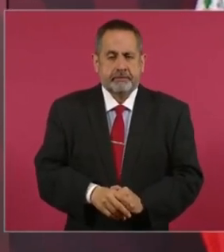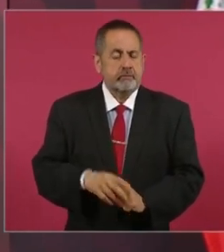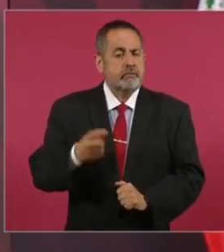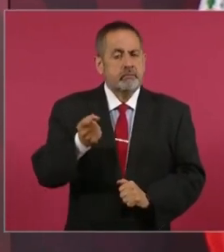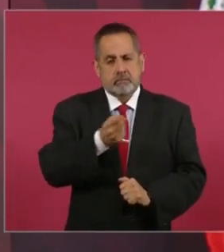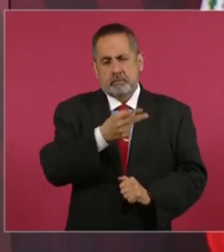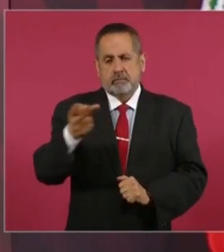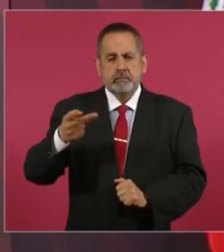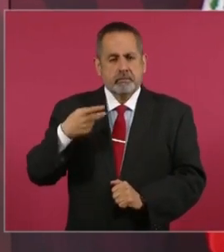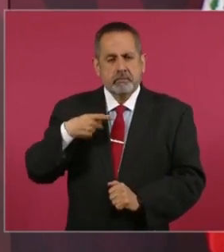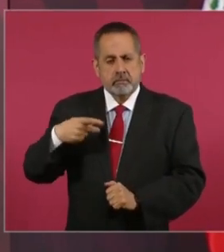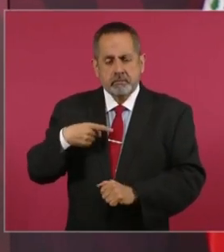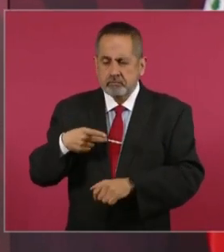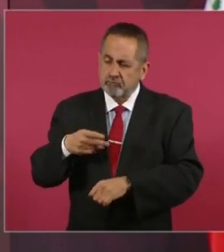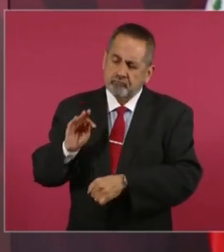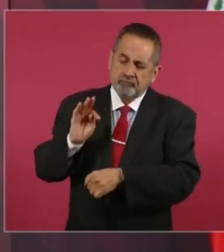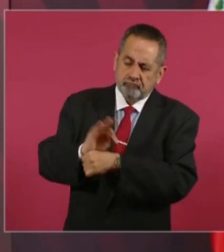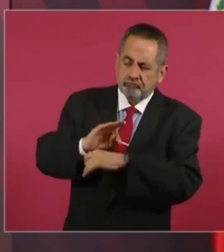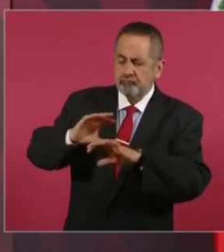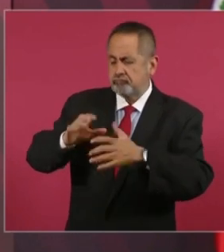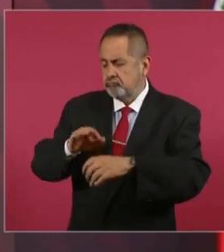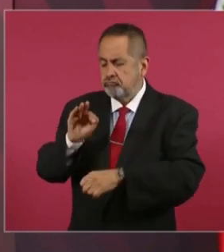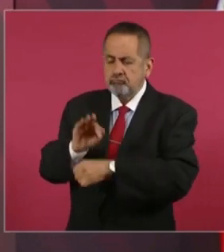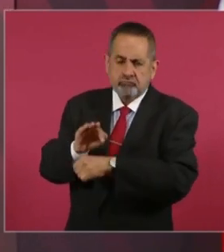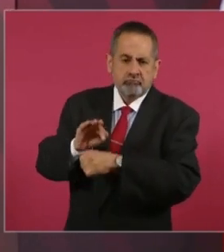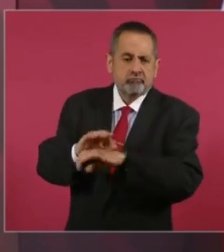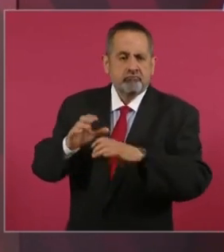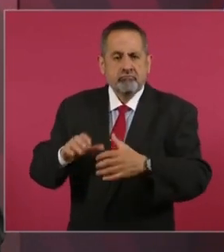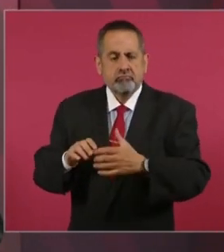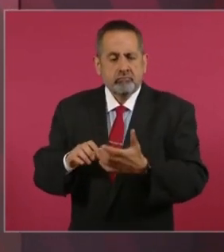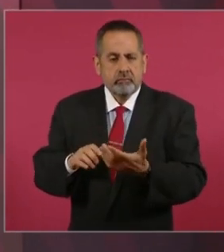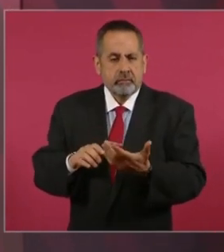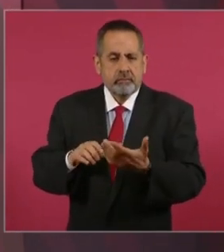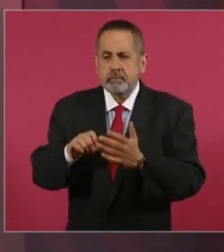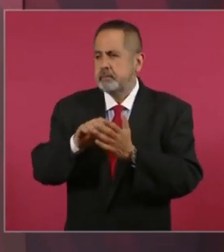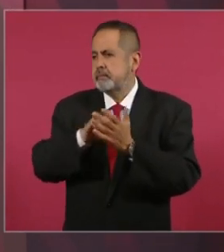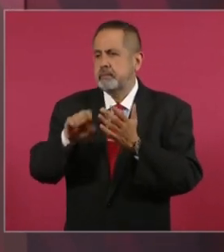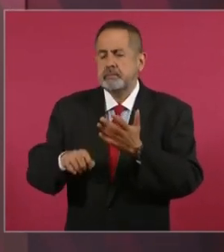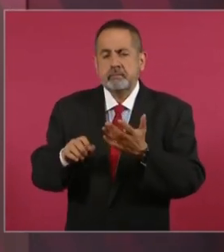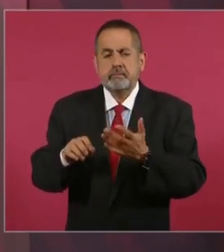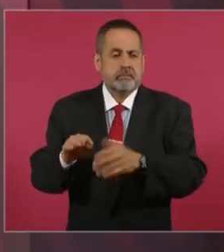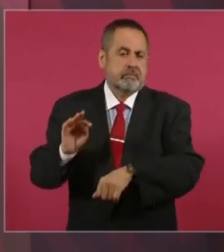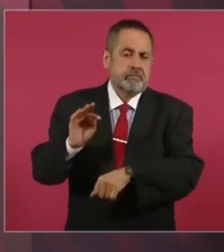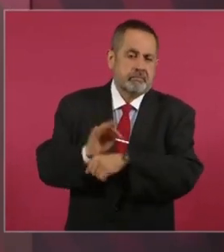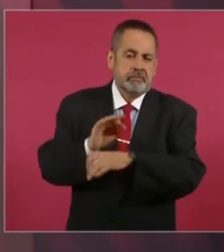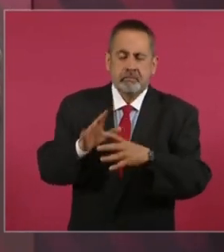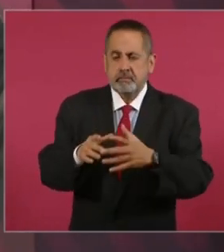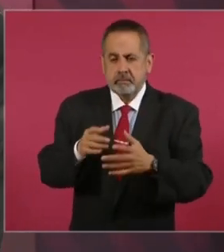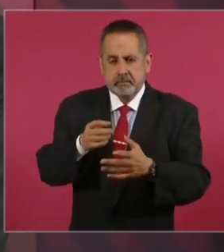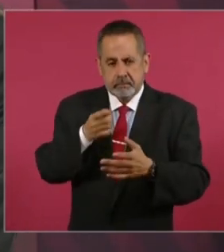el que, por ejemplo, siga la